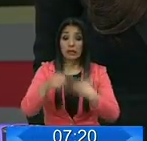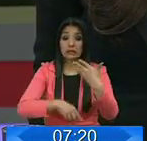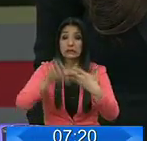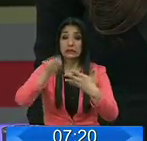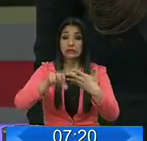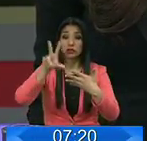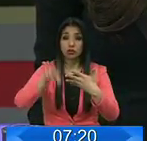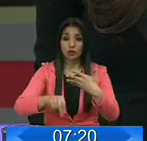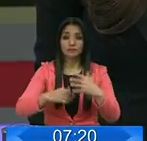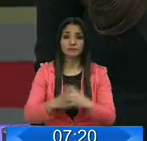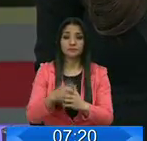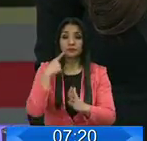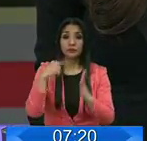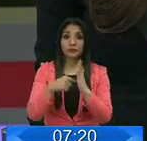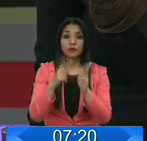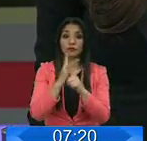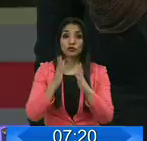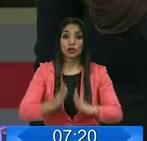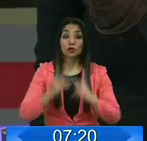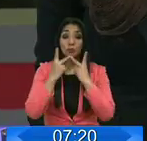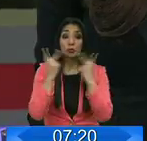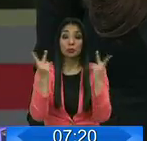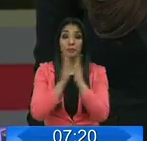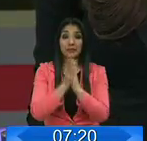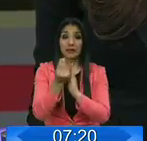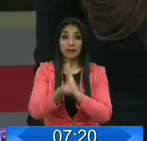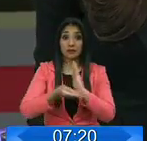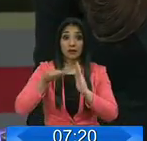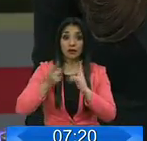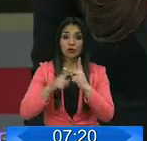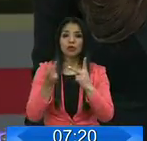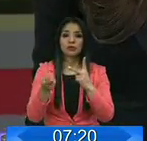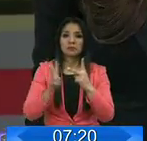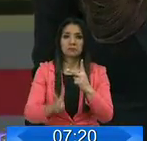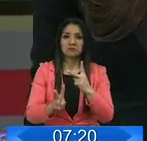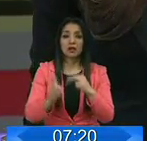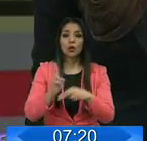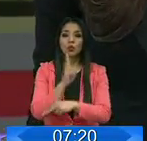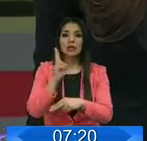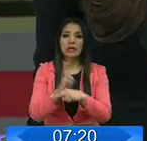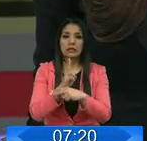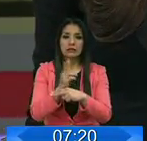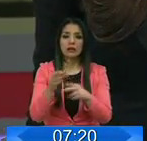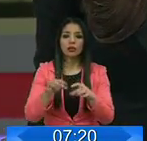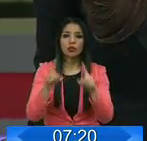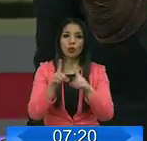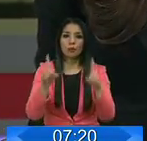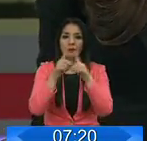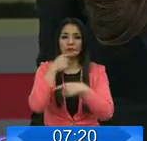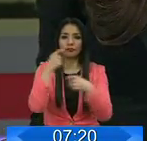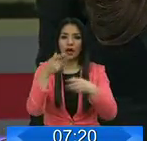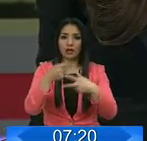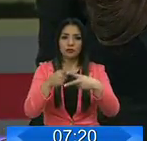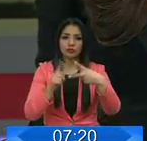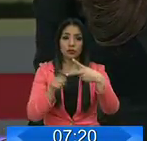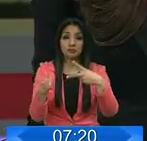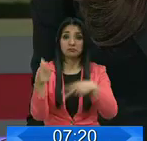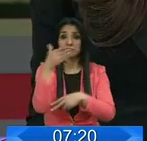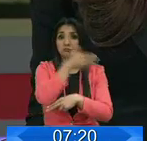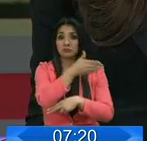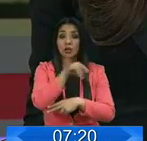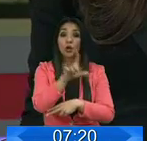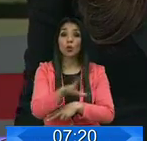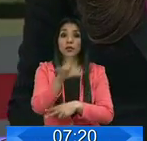estos, concusión y uso doloso de documento falso, entre otros. Galarza deberá rendir su versión el próximo